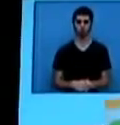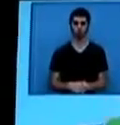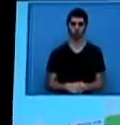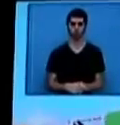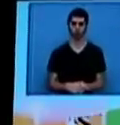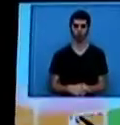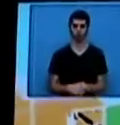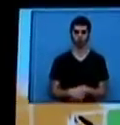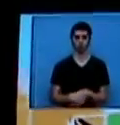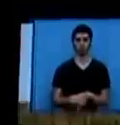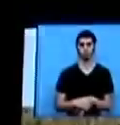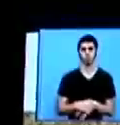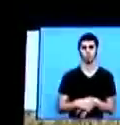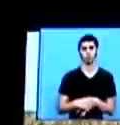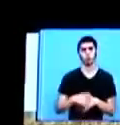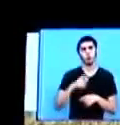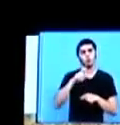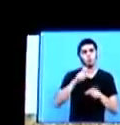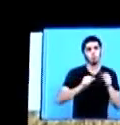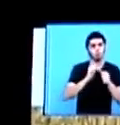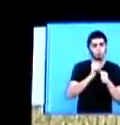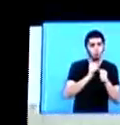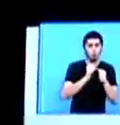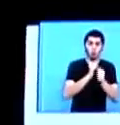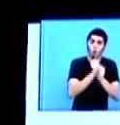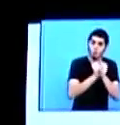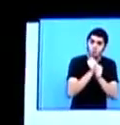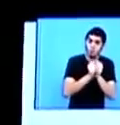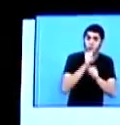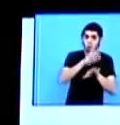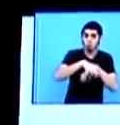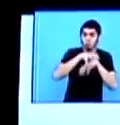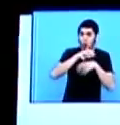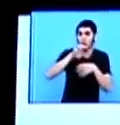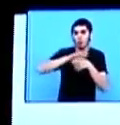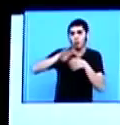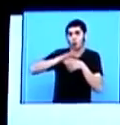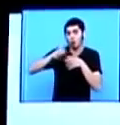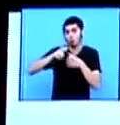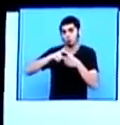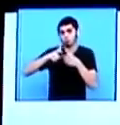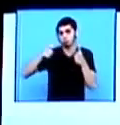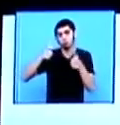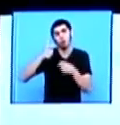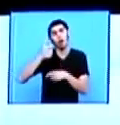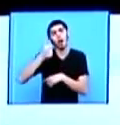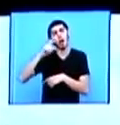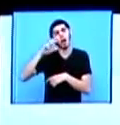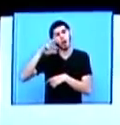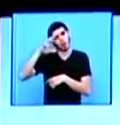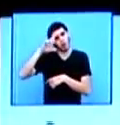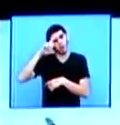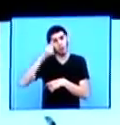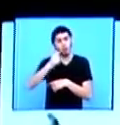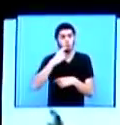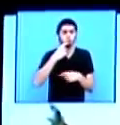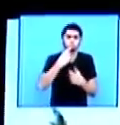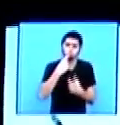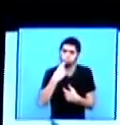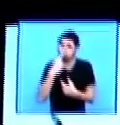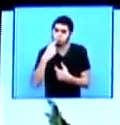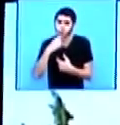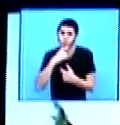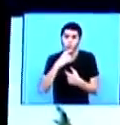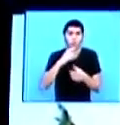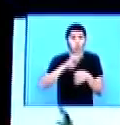Crece el endeudamiento de las empresas agropecuarias. Una encuesta realizada por ACREA muestra que el endeudamiento del capital operativo del sector creció